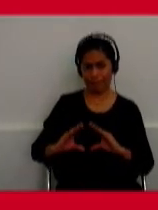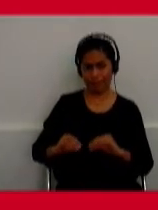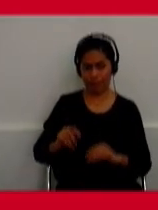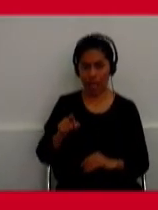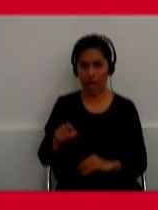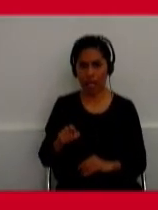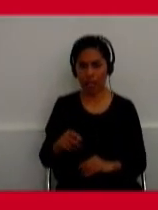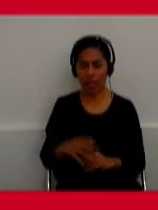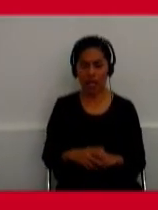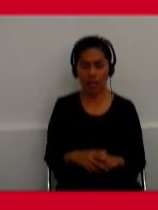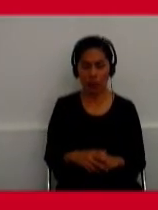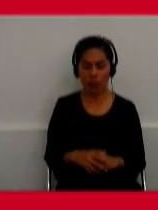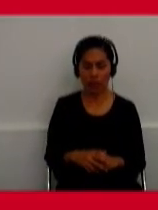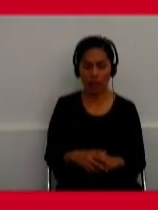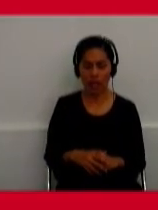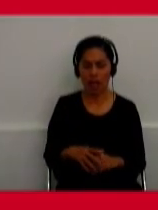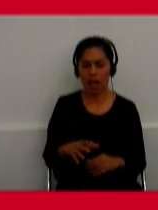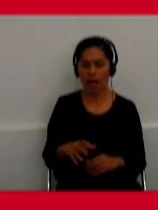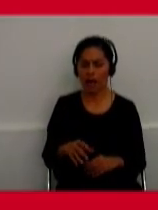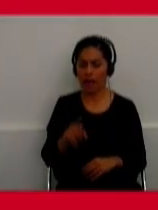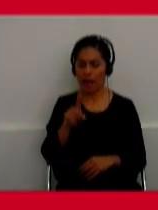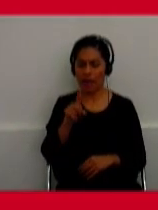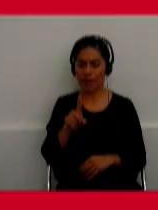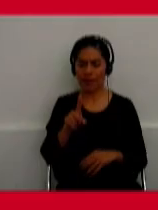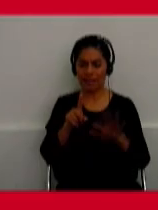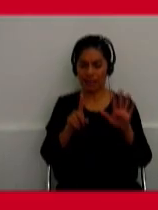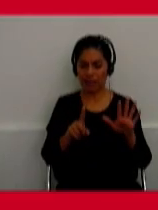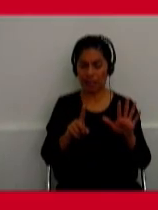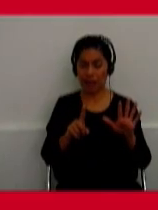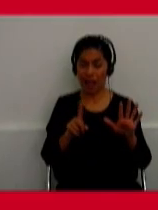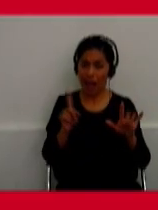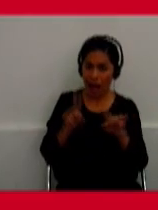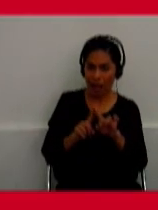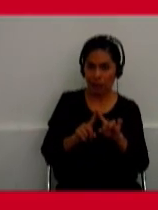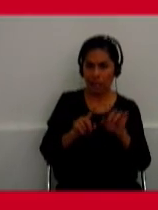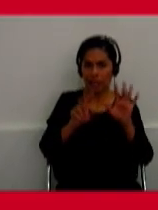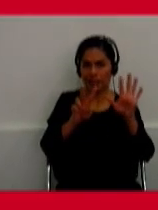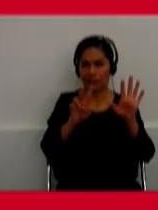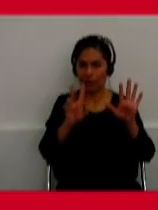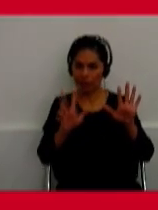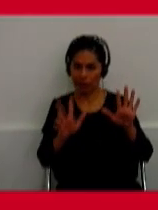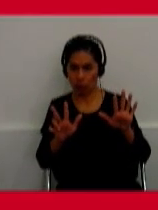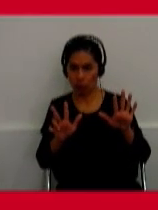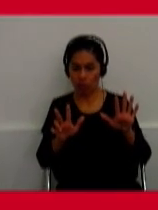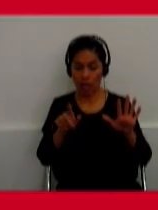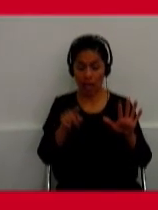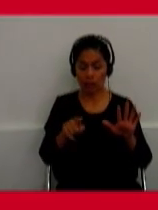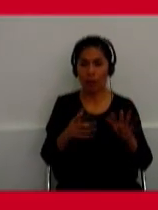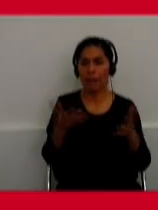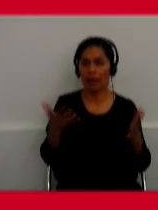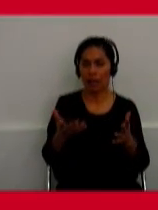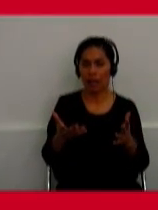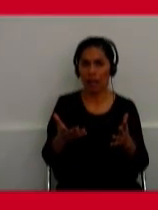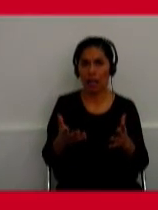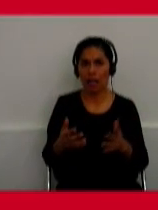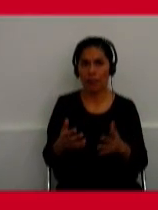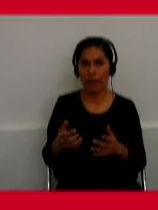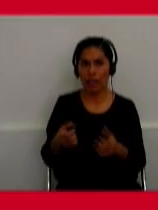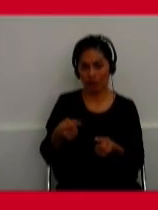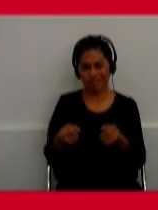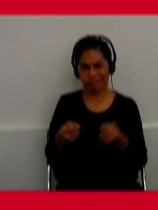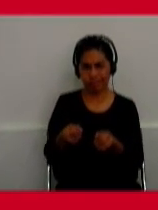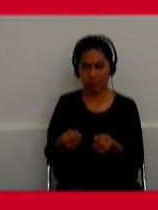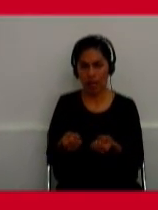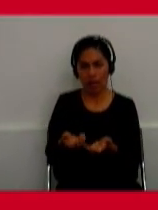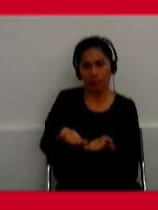un hielo estrés, una rheología entre 16 a 78. 16 es una rheología cizallada, que es para transporte, y el Anchier es